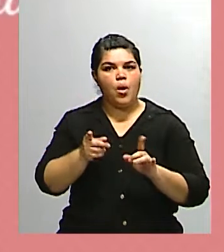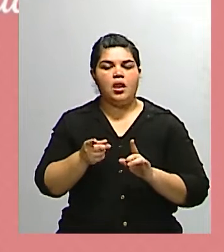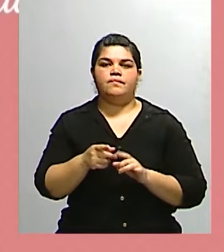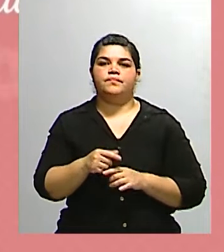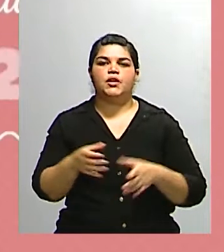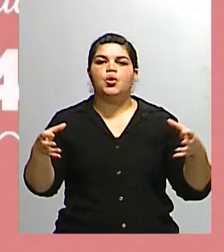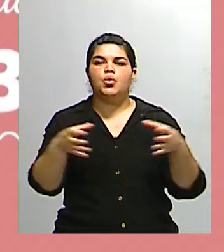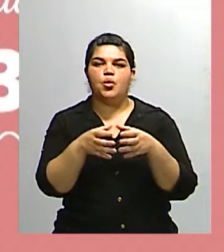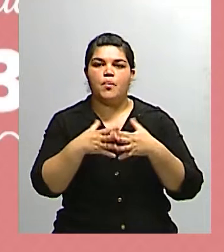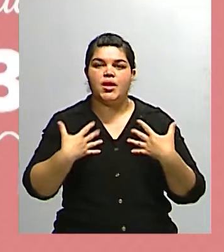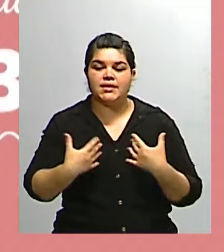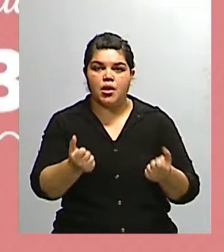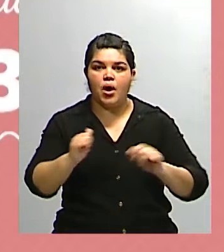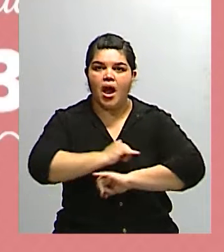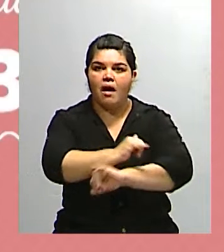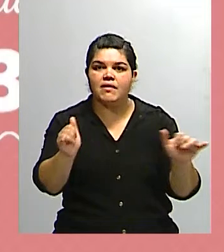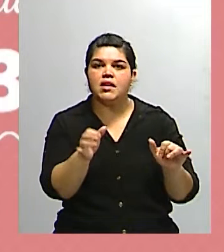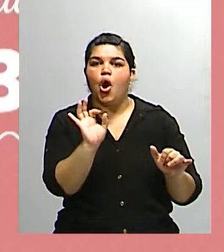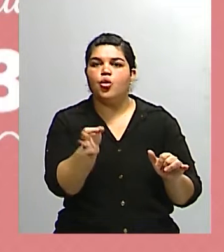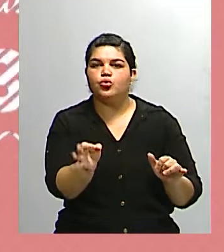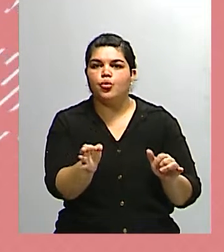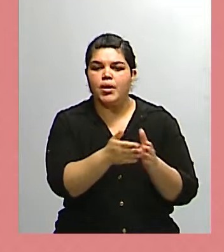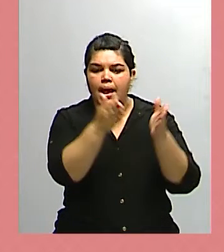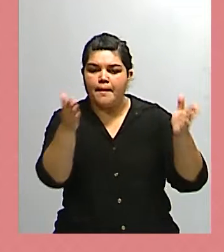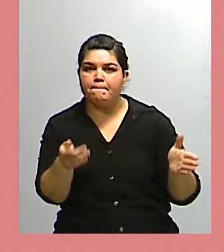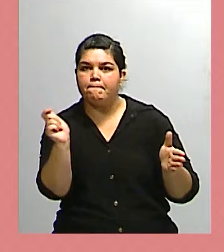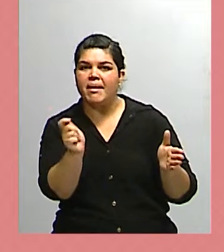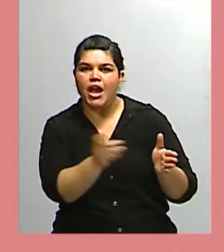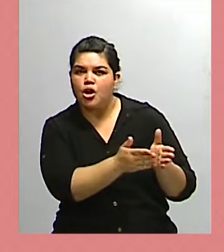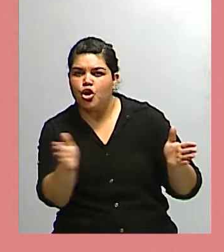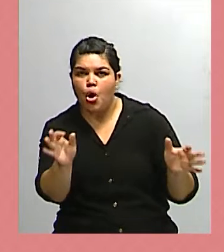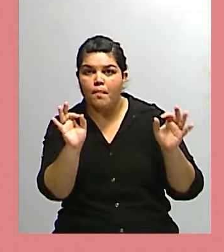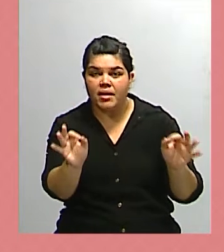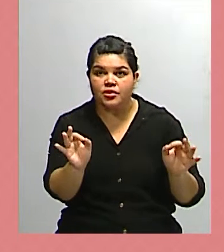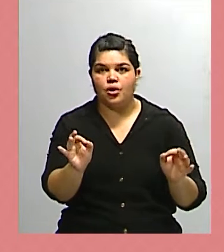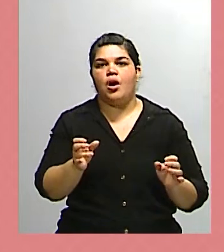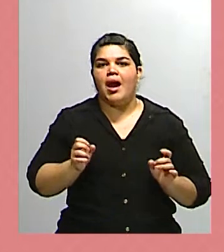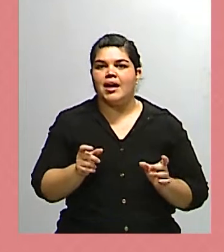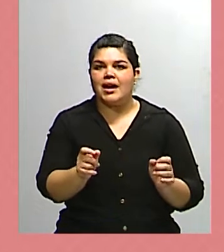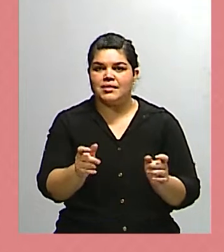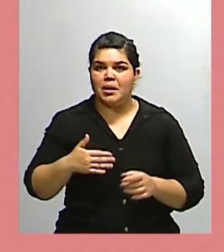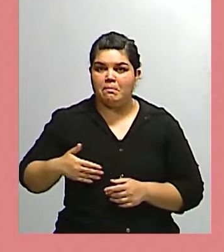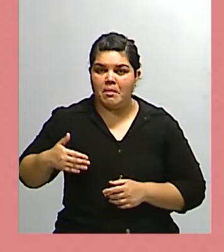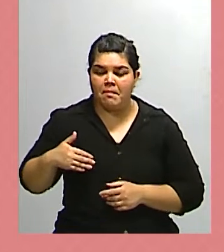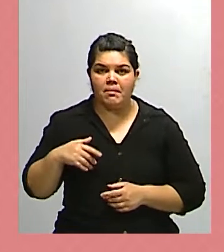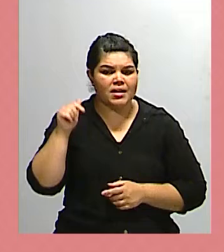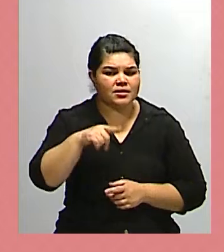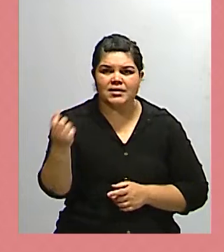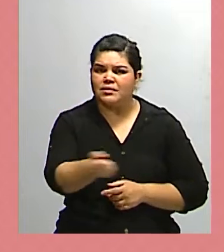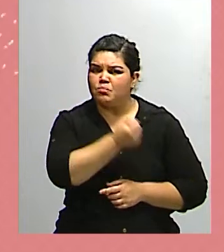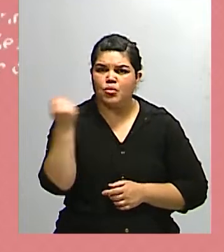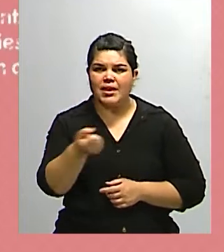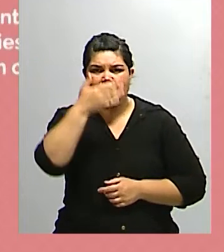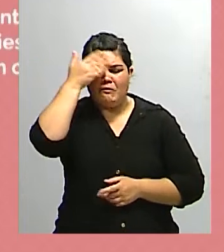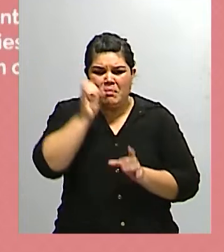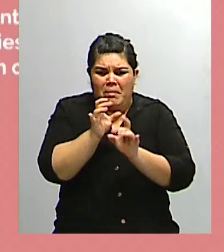a todo el mes de octubre como el mes de la concientización sobre el cáncer de mama debido a la importancia y el impacto de la enfermedad